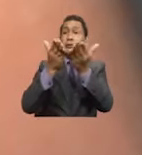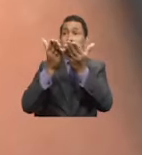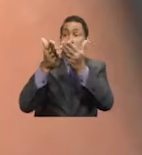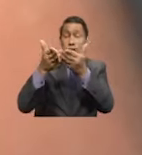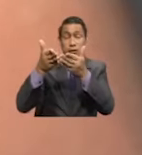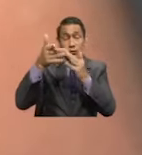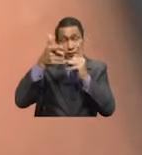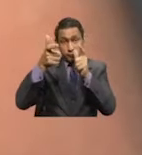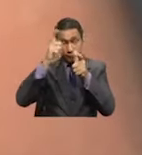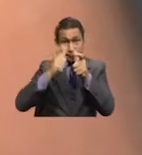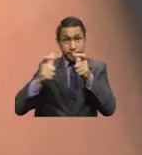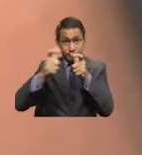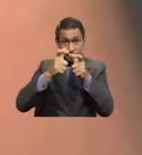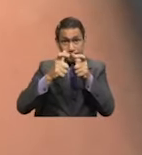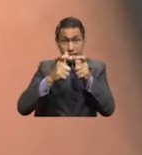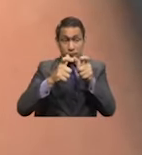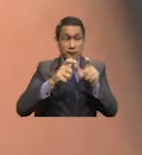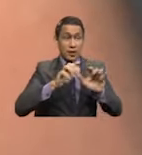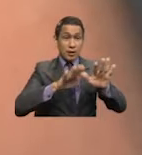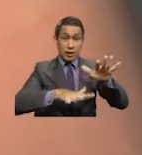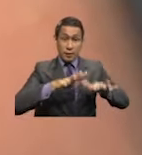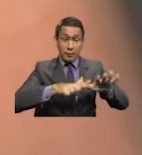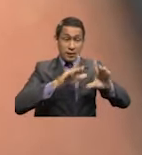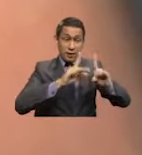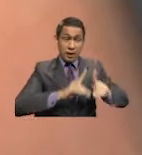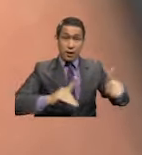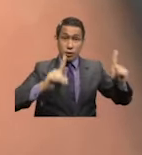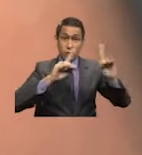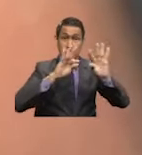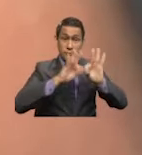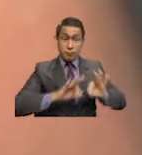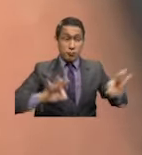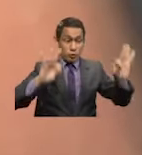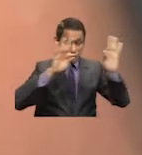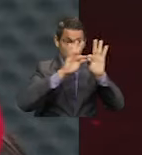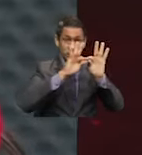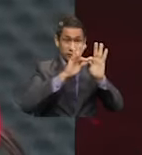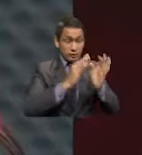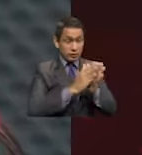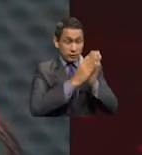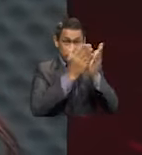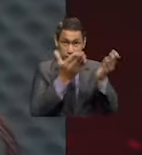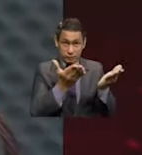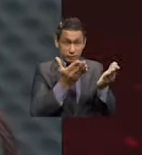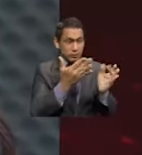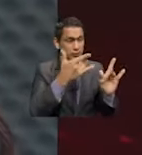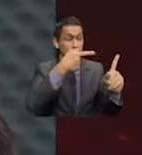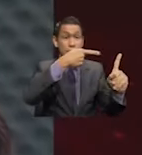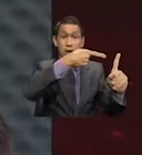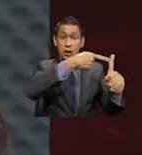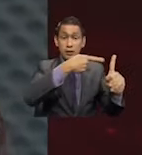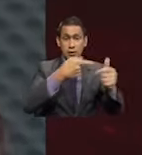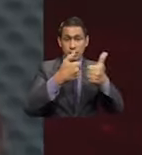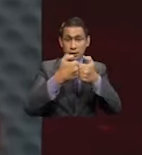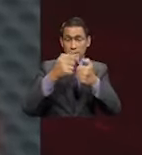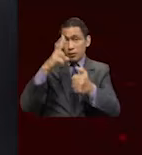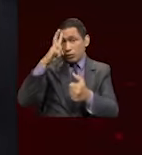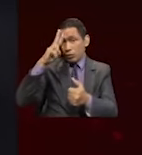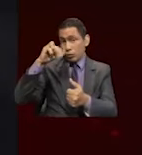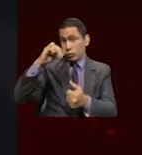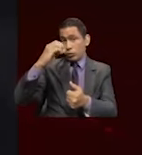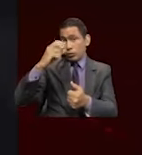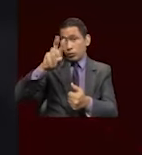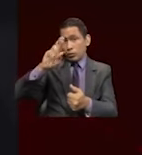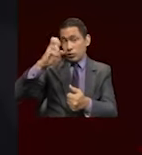caso Metástasis, pues al haber tenido una relación con Leandro Norero, el capo del narcotráfico, y conocer de